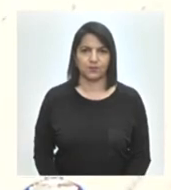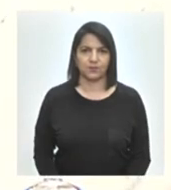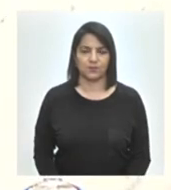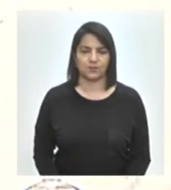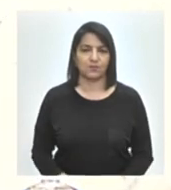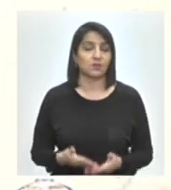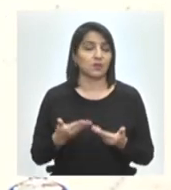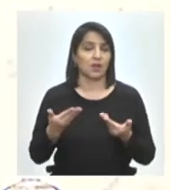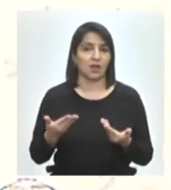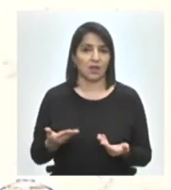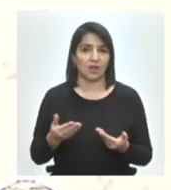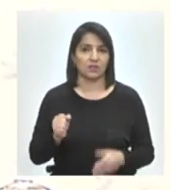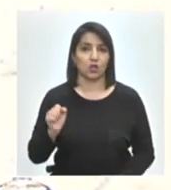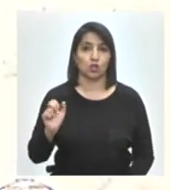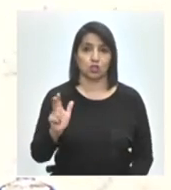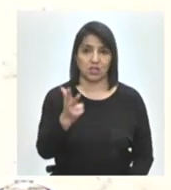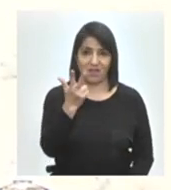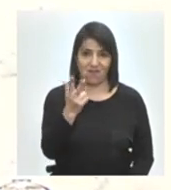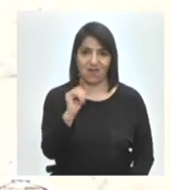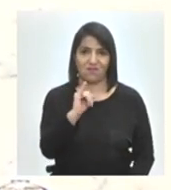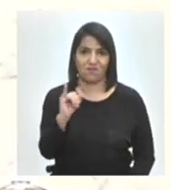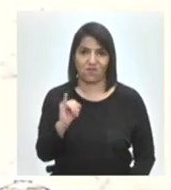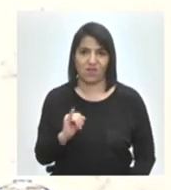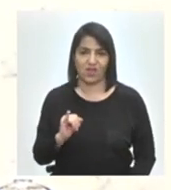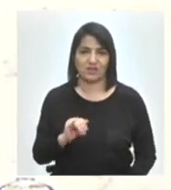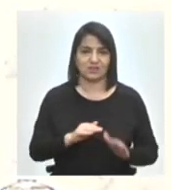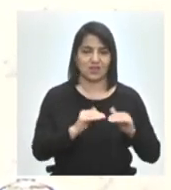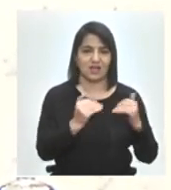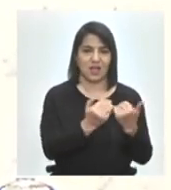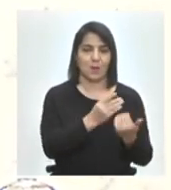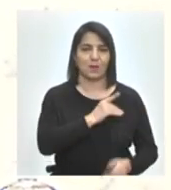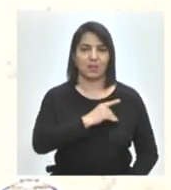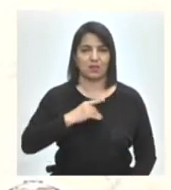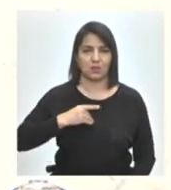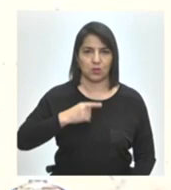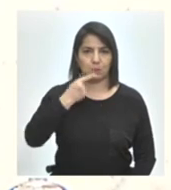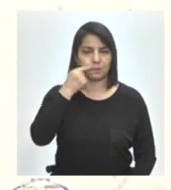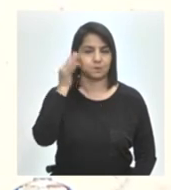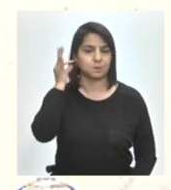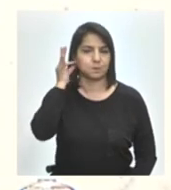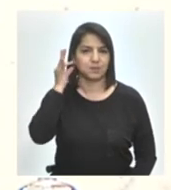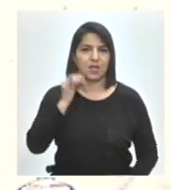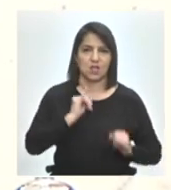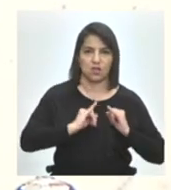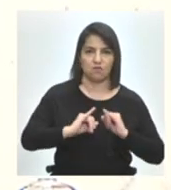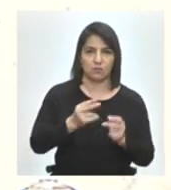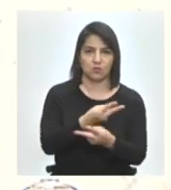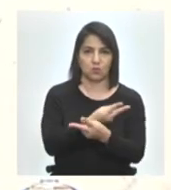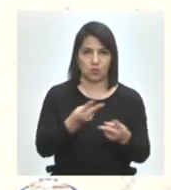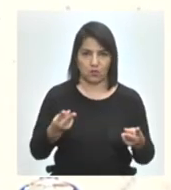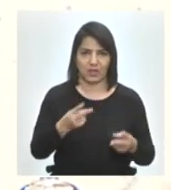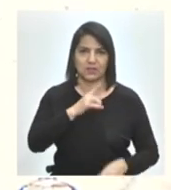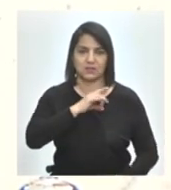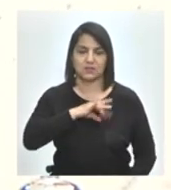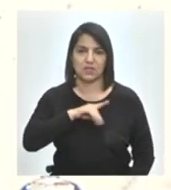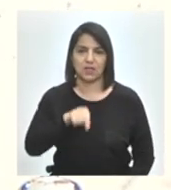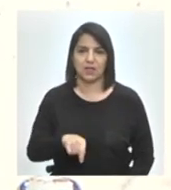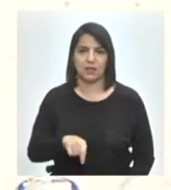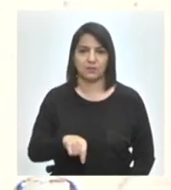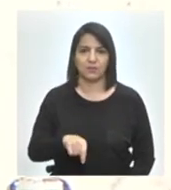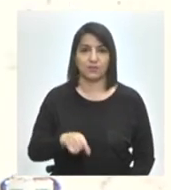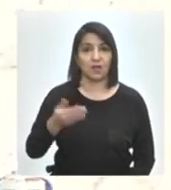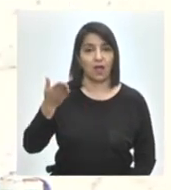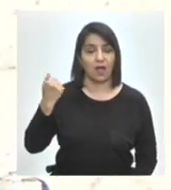Esta es la octava vez que la Cámara de Diputadas y Diputados rinde cuenta pública al país luego de que en julio